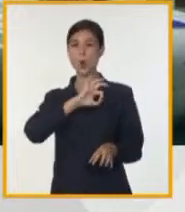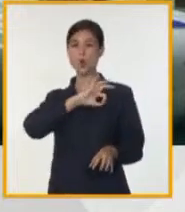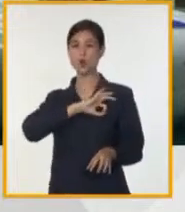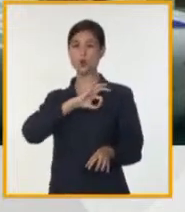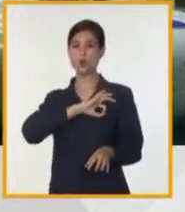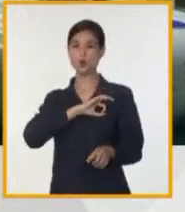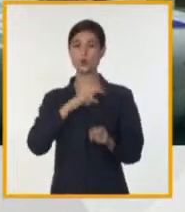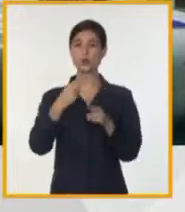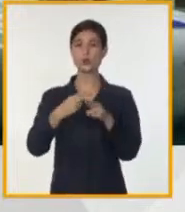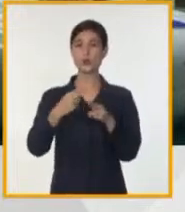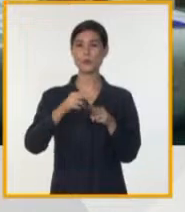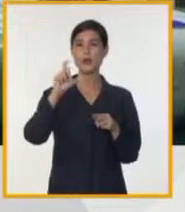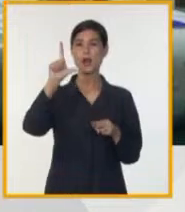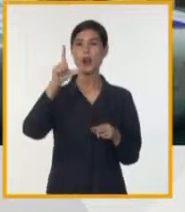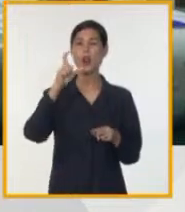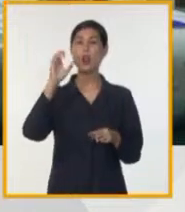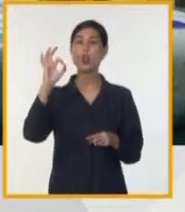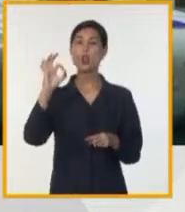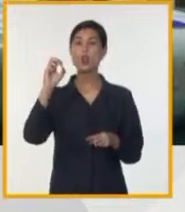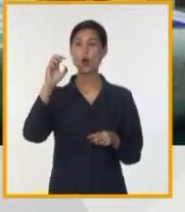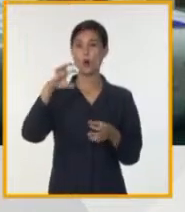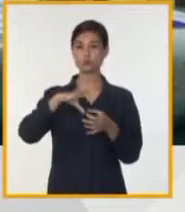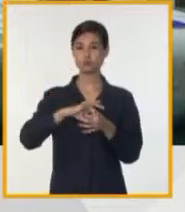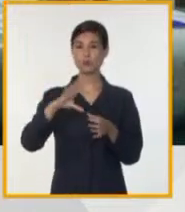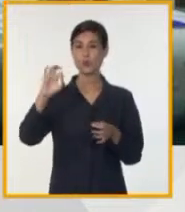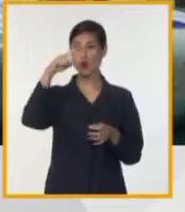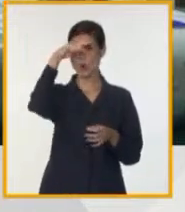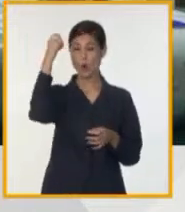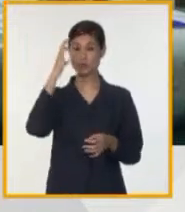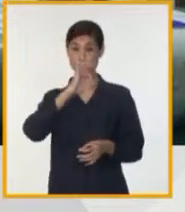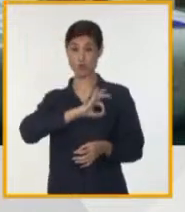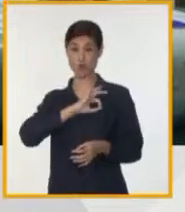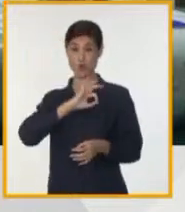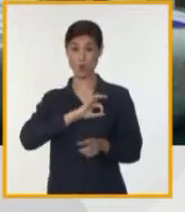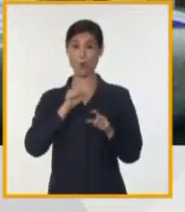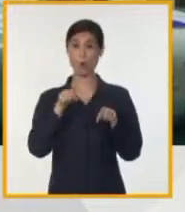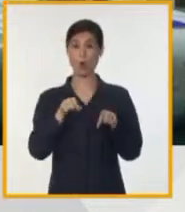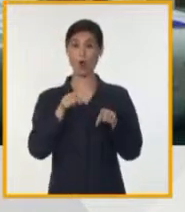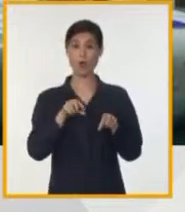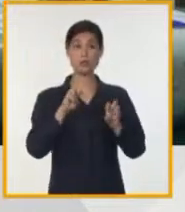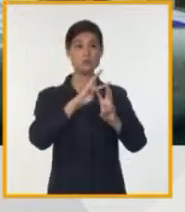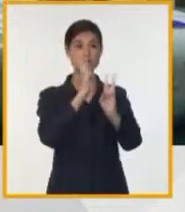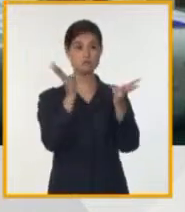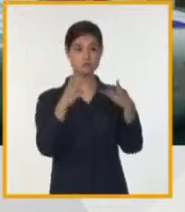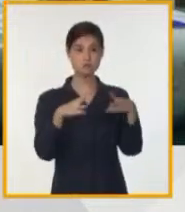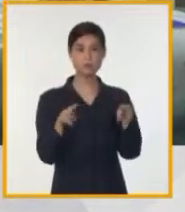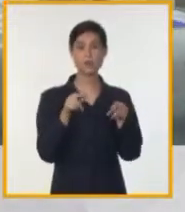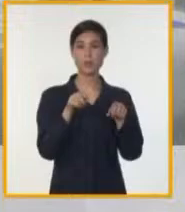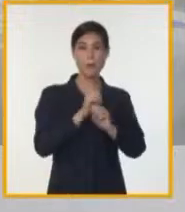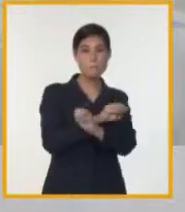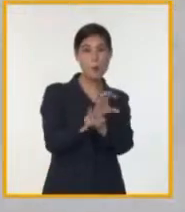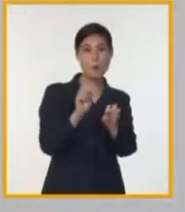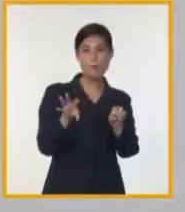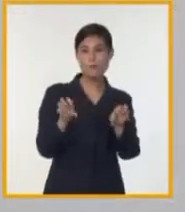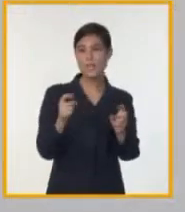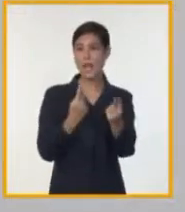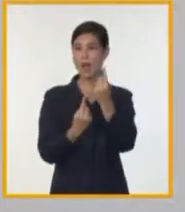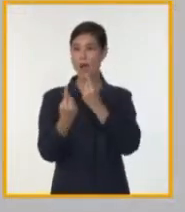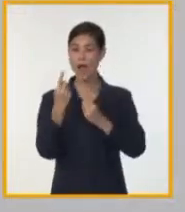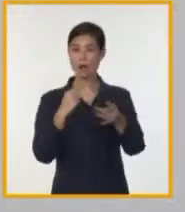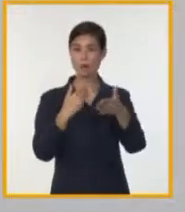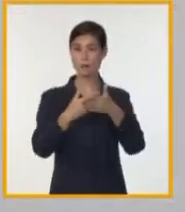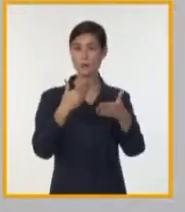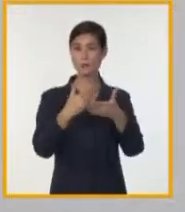esta relacionada con su objeto de publicación. Tenemos también la empresa